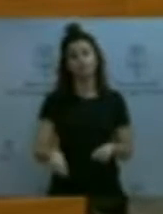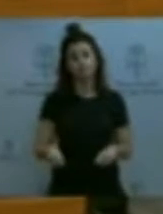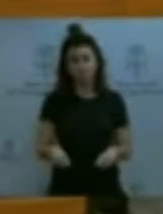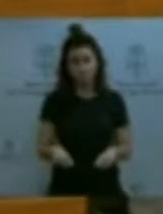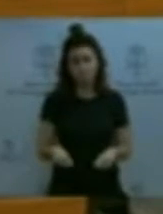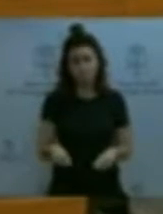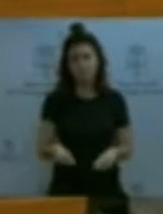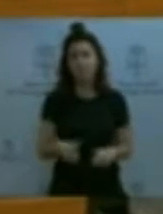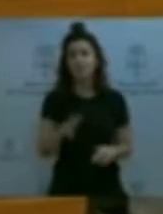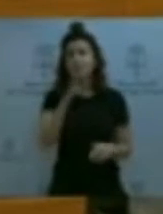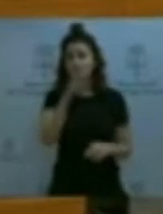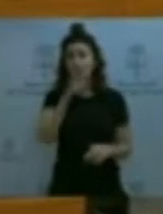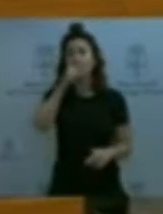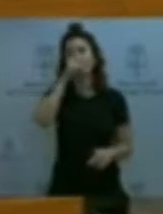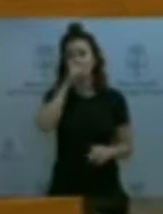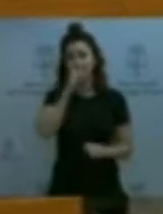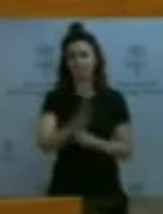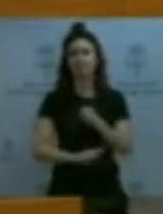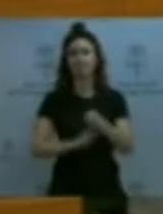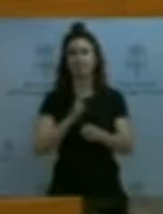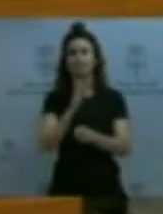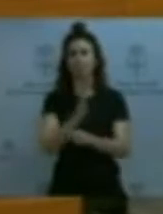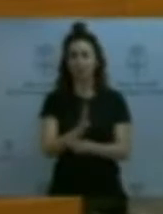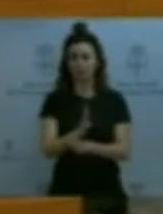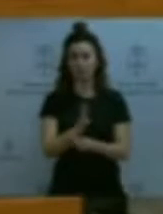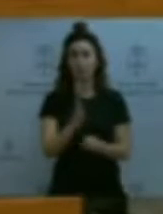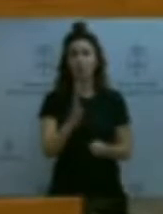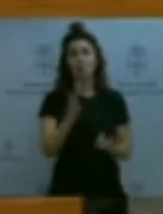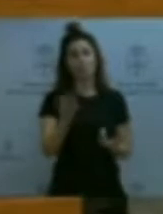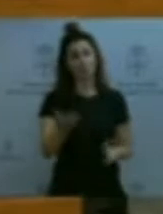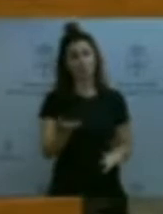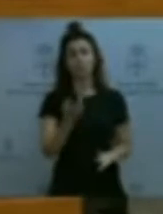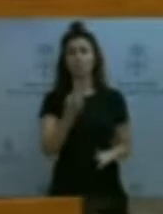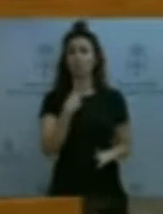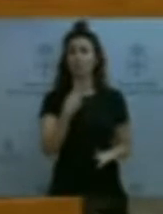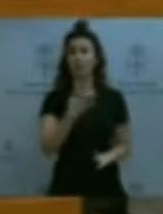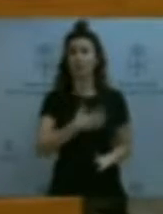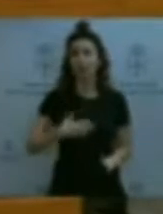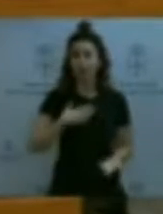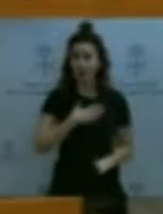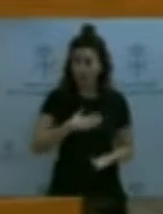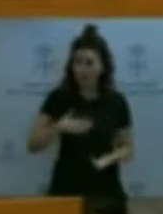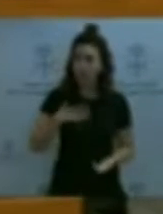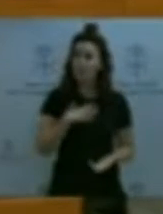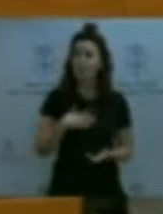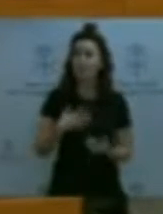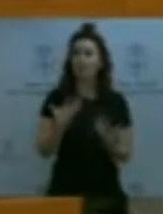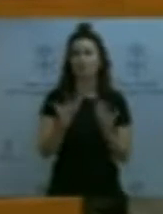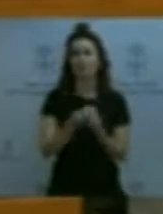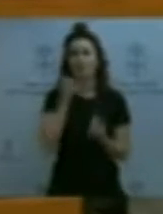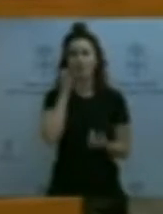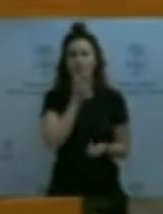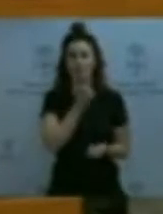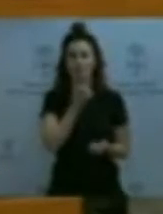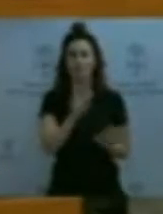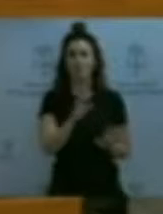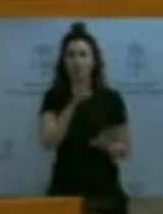tan amable tenía usted con el Gobierno de Mariano Rajoy cuando era portavoz del Grupo Socialista. Es que ahora yo veo que le cambia el tono. Pues sí que debería instar,